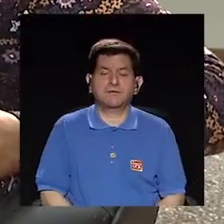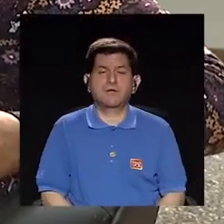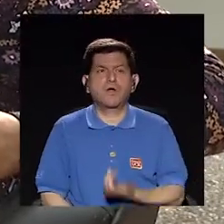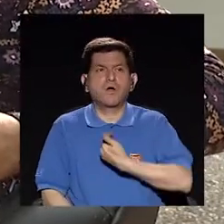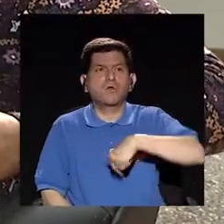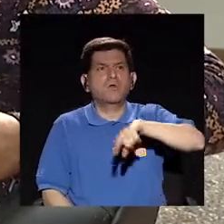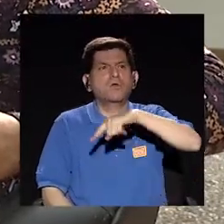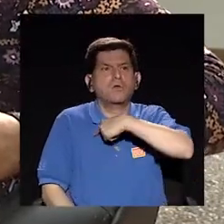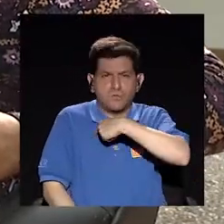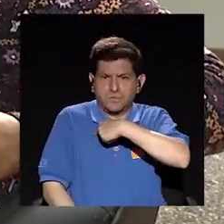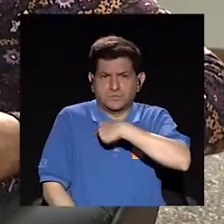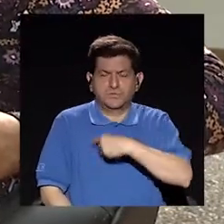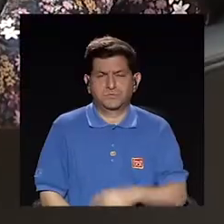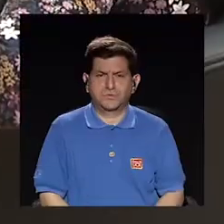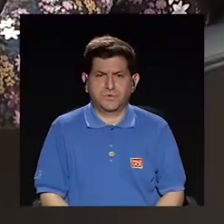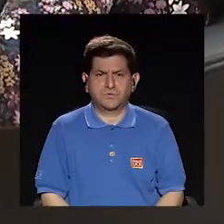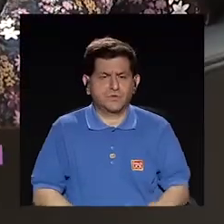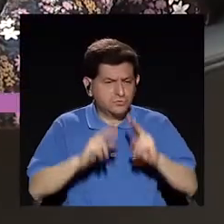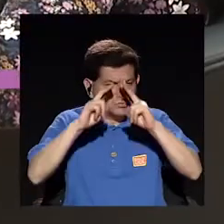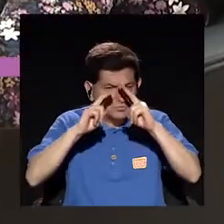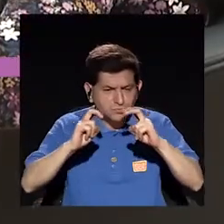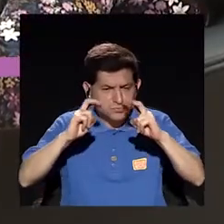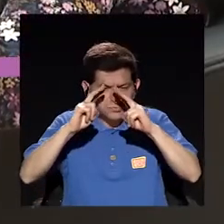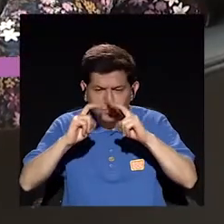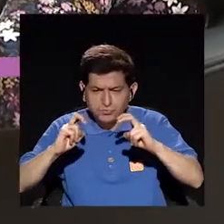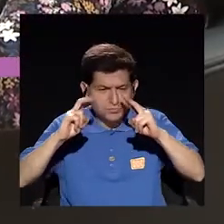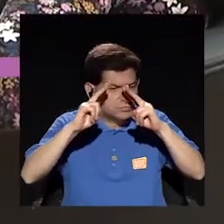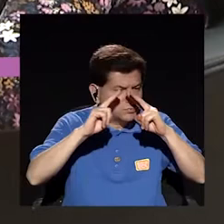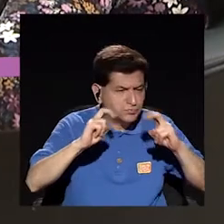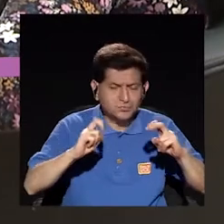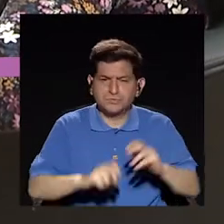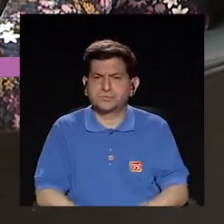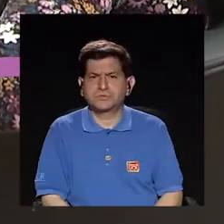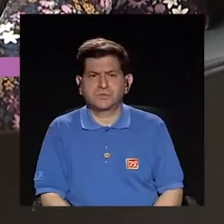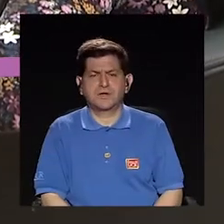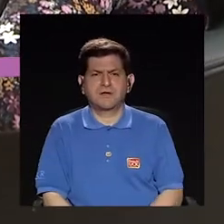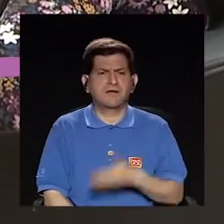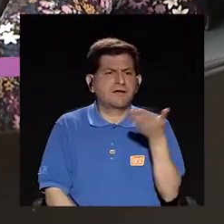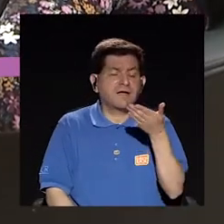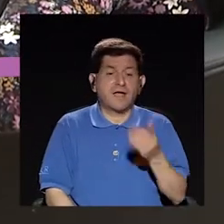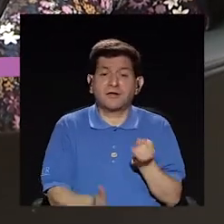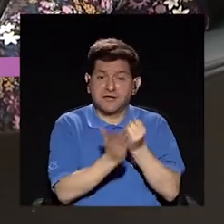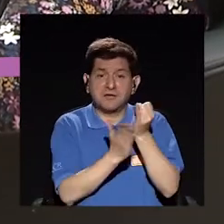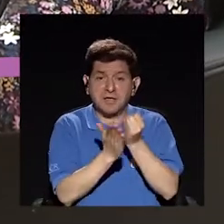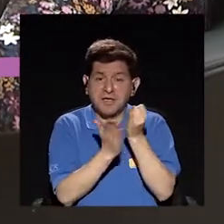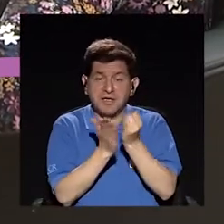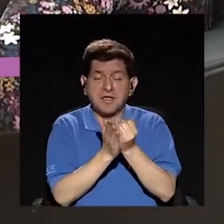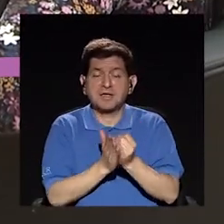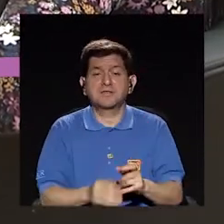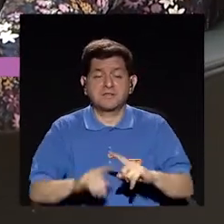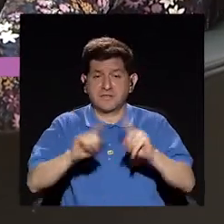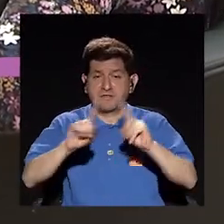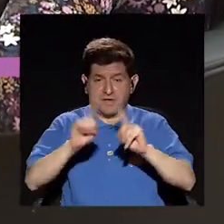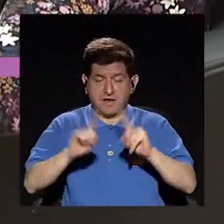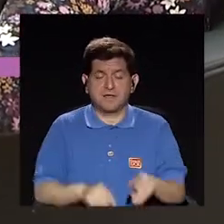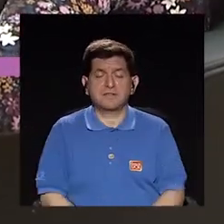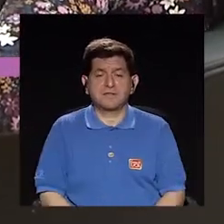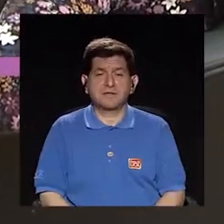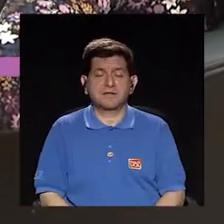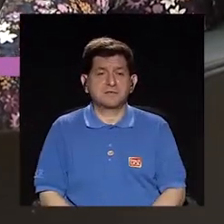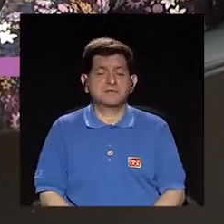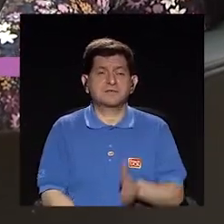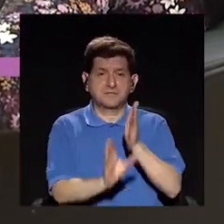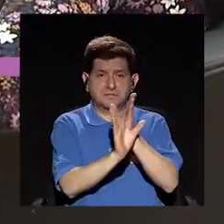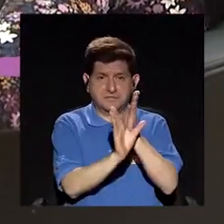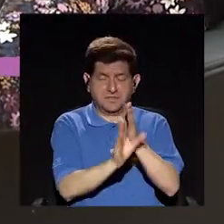nosotros hemos analizado muchos muchos investigadores, entre ellos el